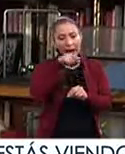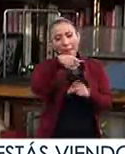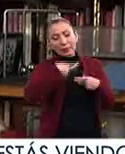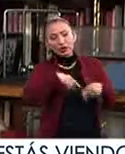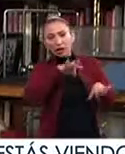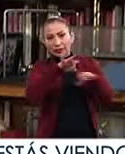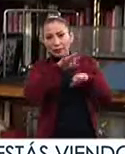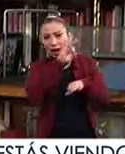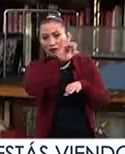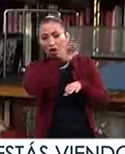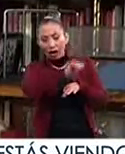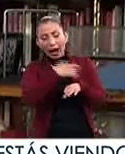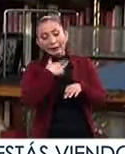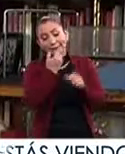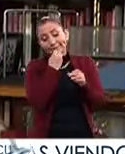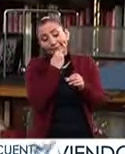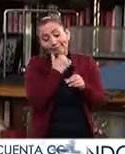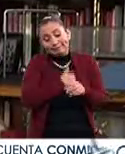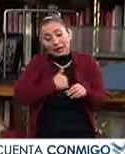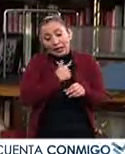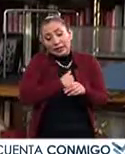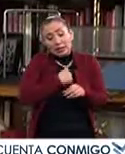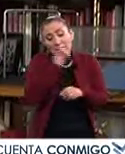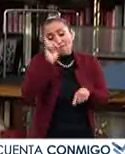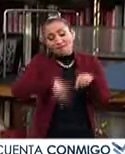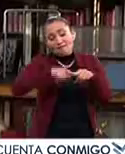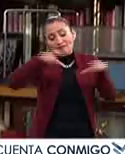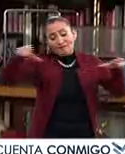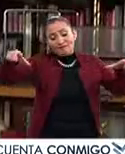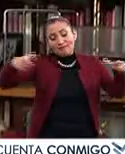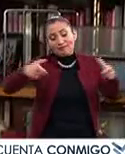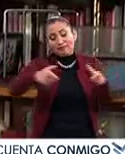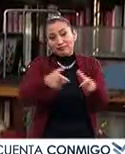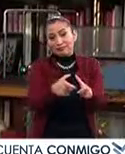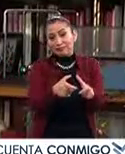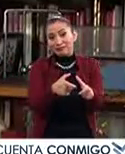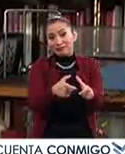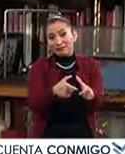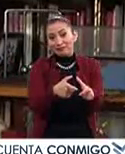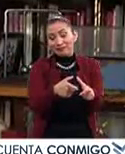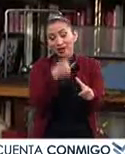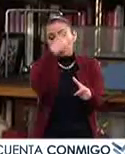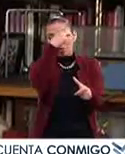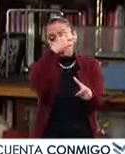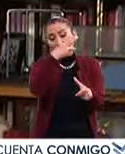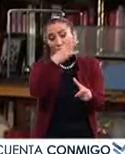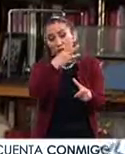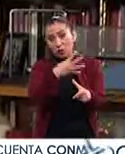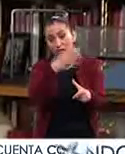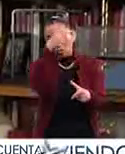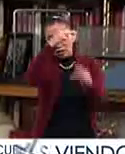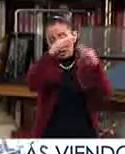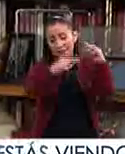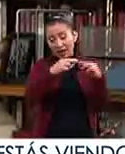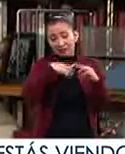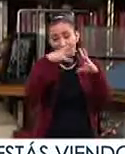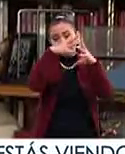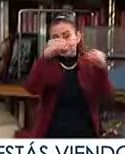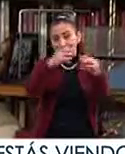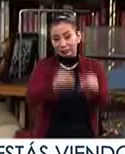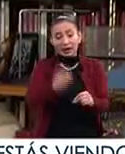recortes en la capa de los niveles 1, 2 y 3 y 4 del funcionariado. Van a